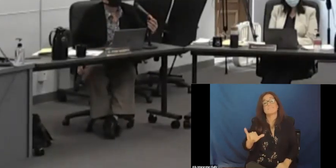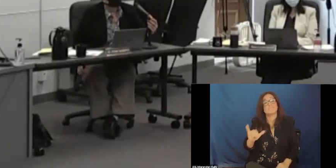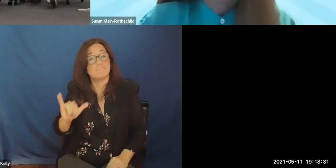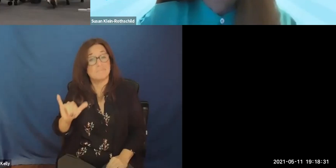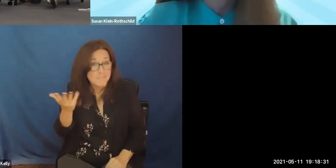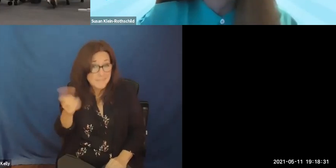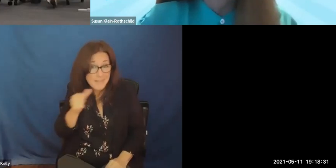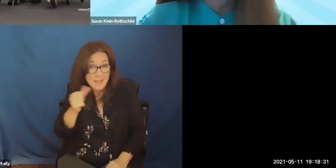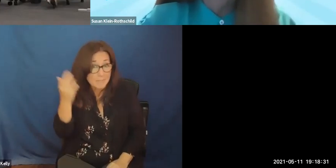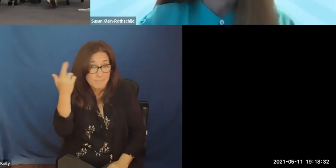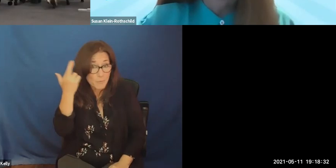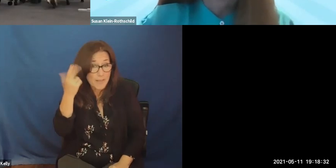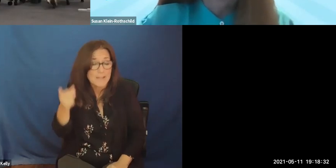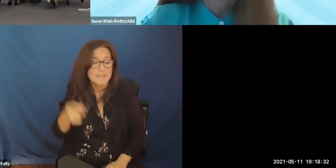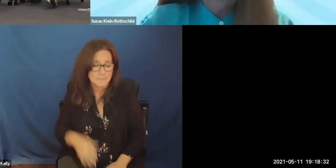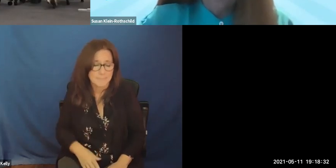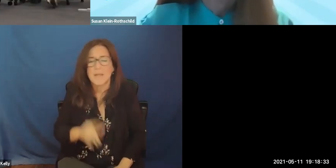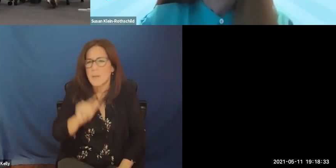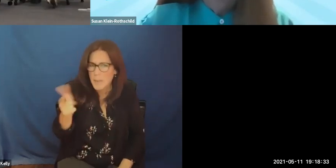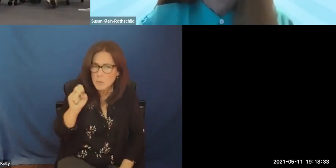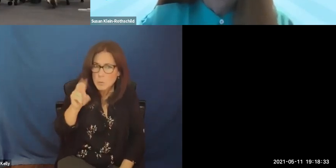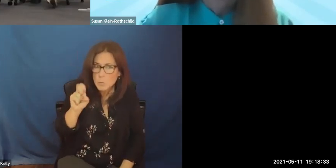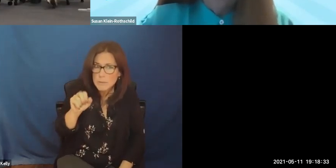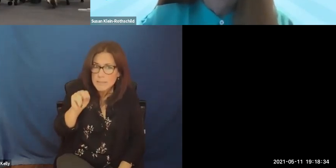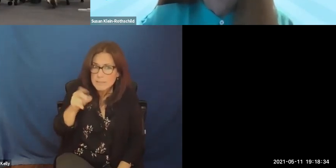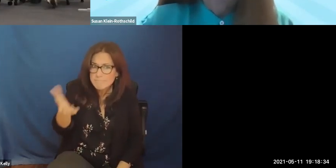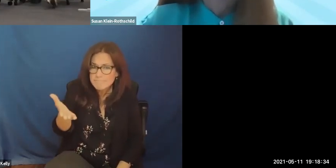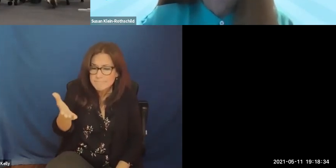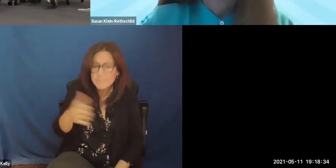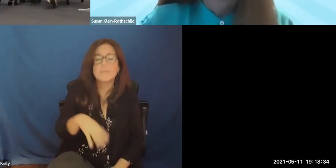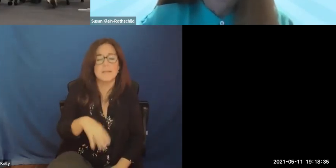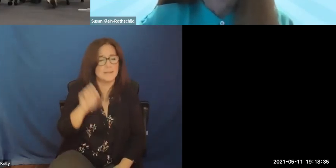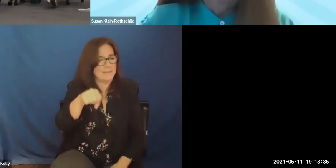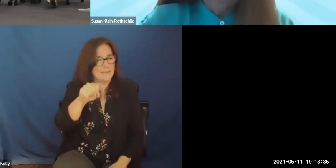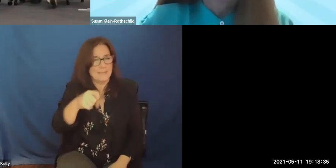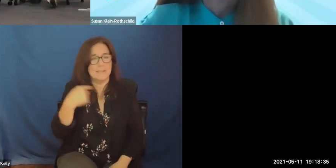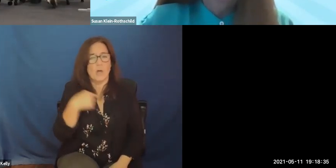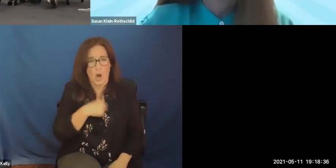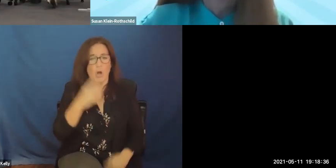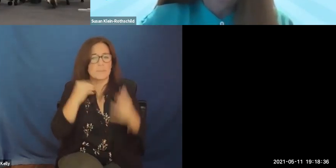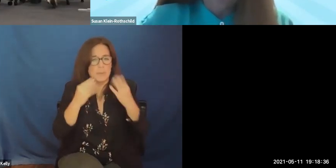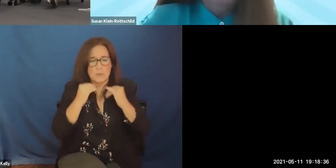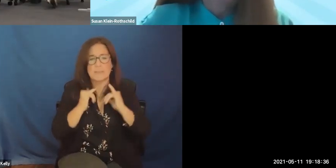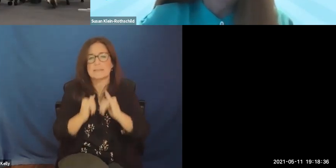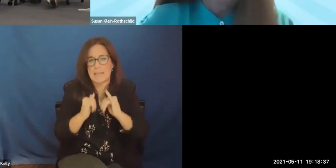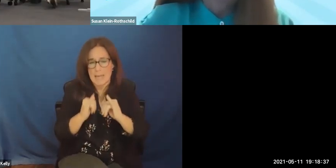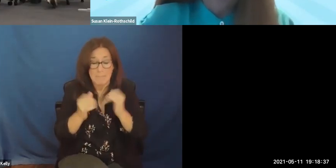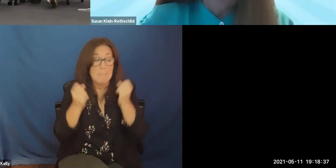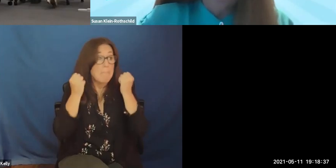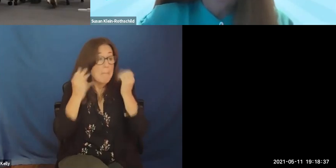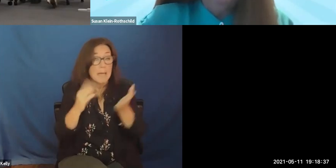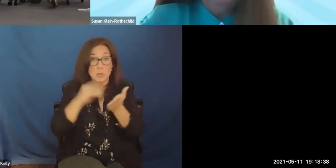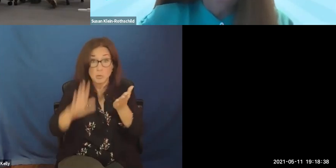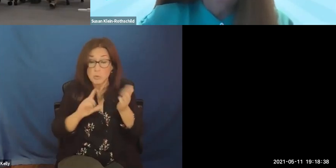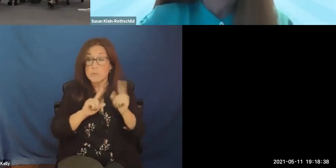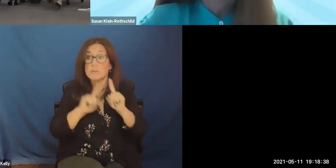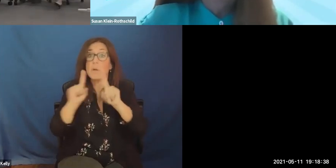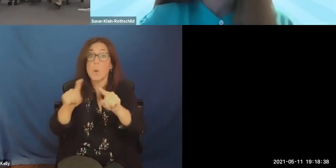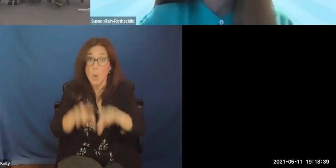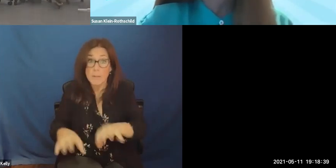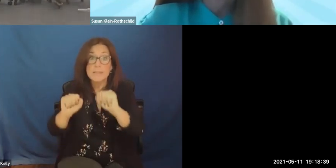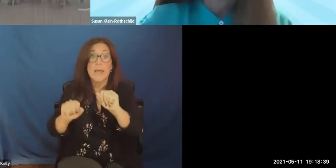se usan quiera comentar al respecto nuestra experiencia similar muchos de los estudiantes que tienen comida y que dan positiva kobe no tienen síntomas